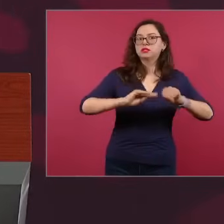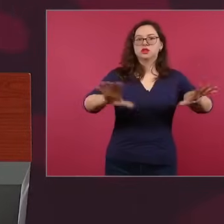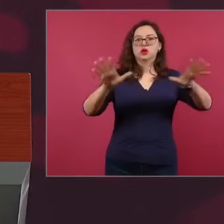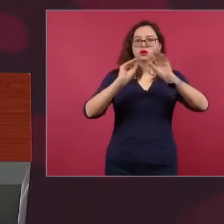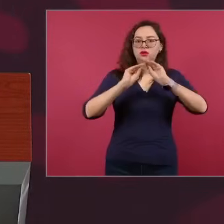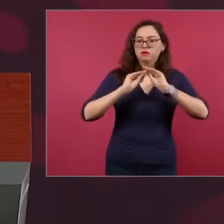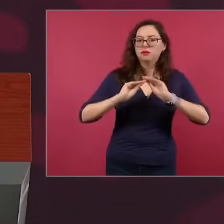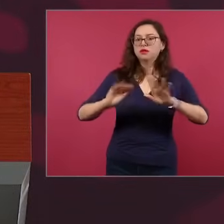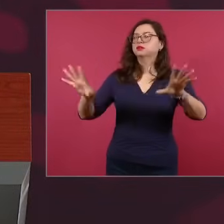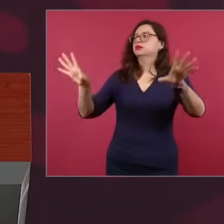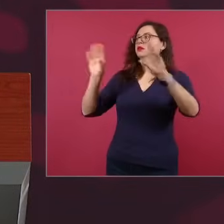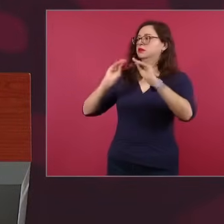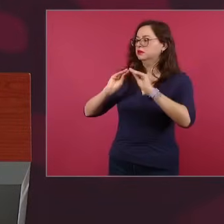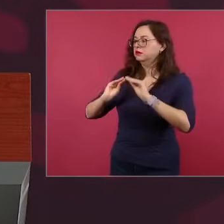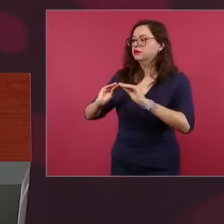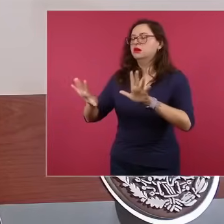para bien.